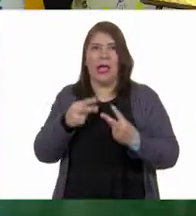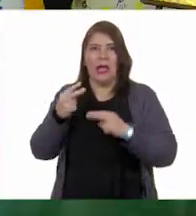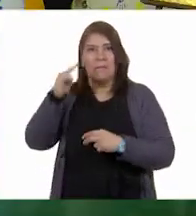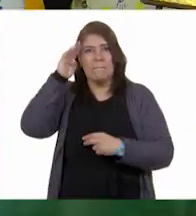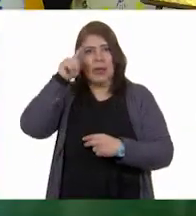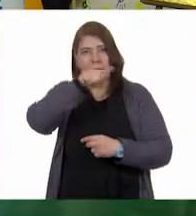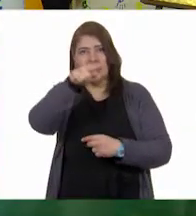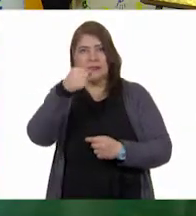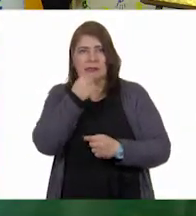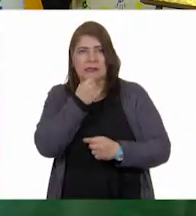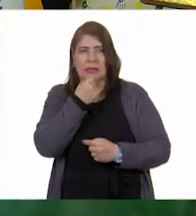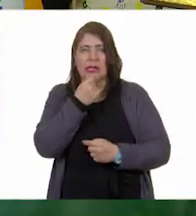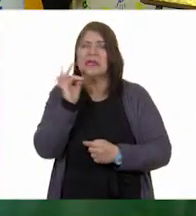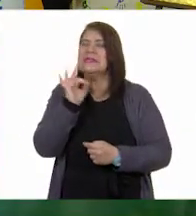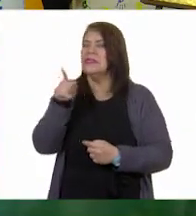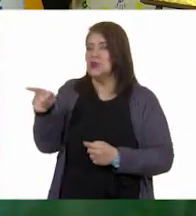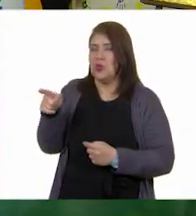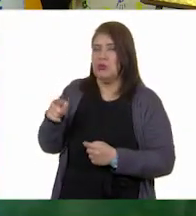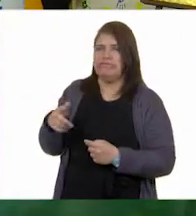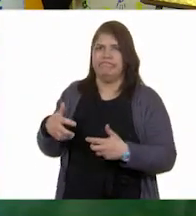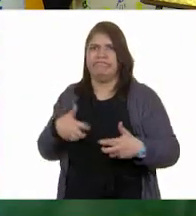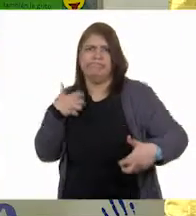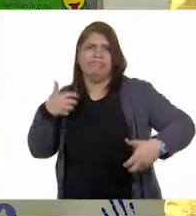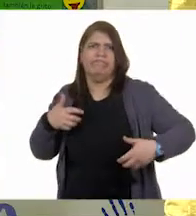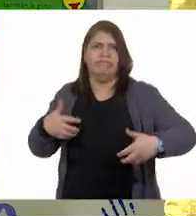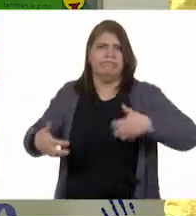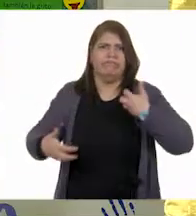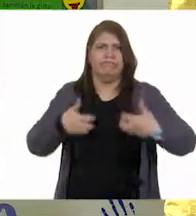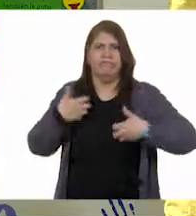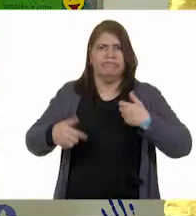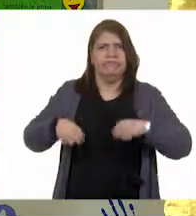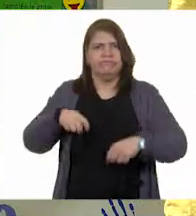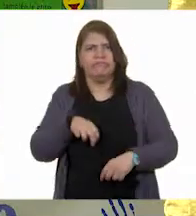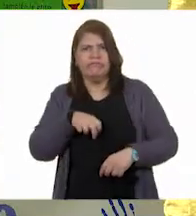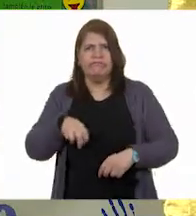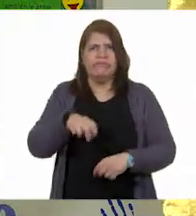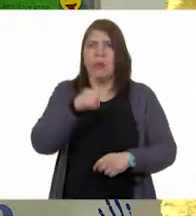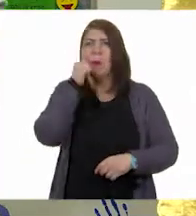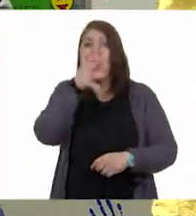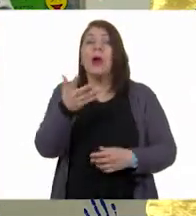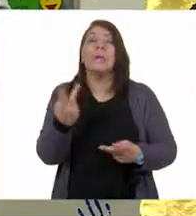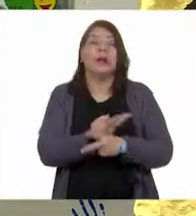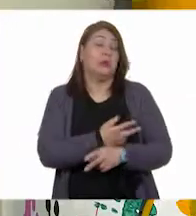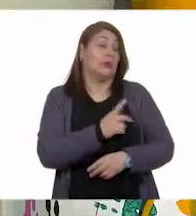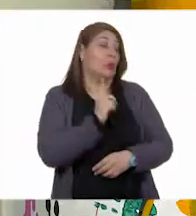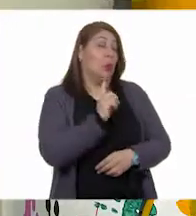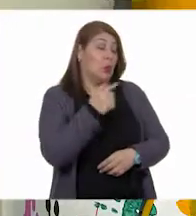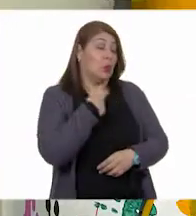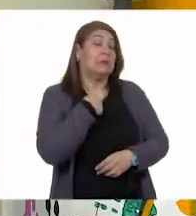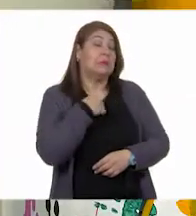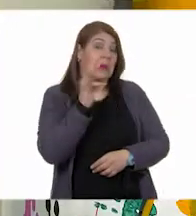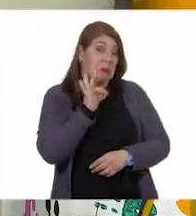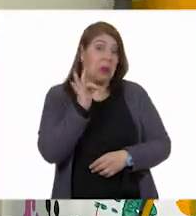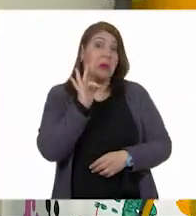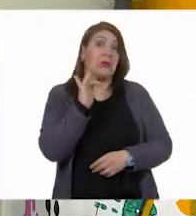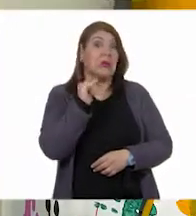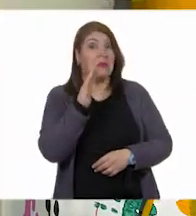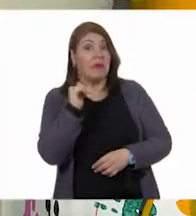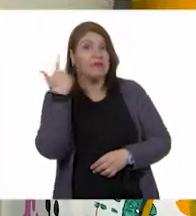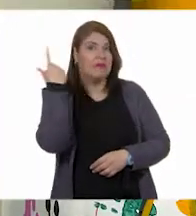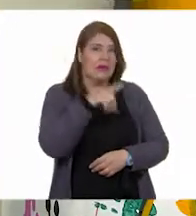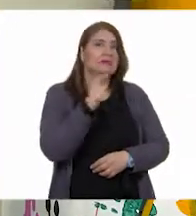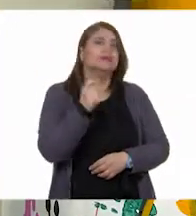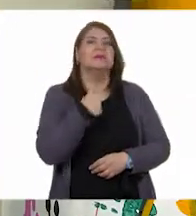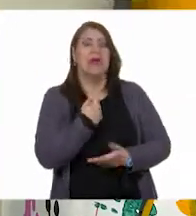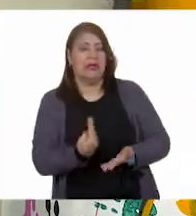niños que nos ven en casa, si hubiera reaccionado de manera agresiva. No hubiera sido fatal porque yo me acuerdo que me levanté tan